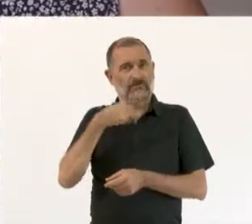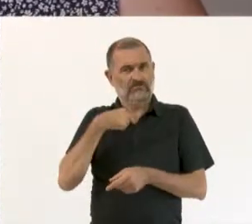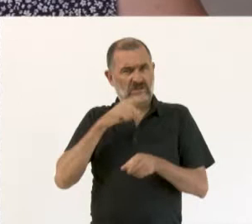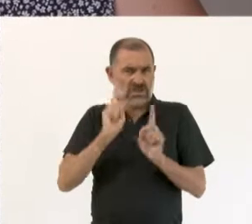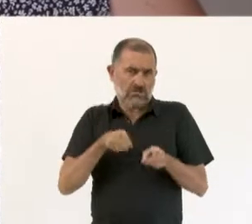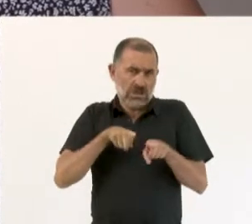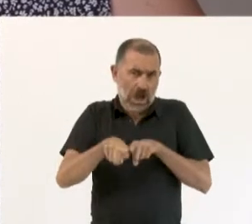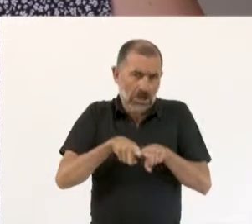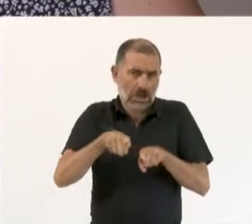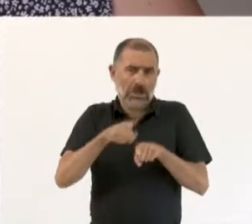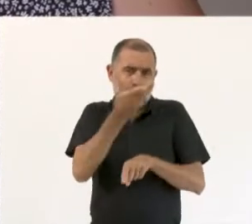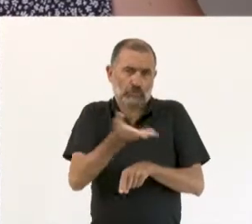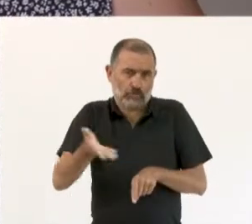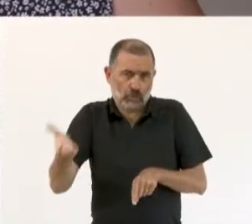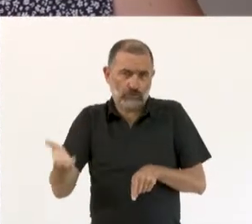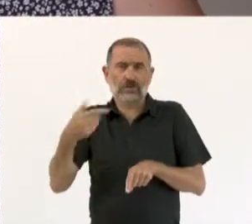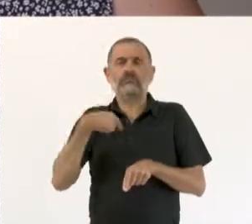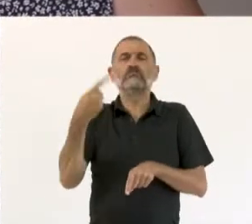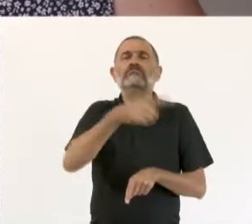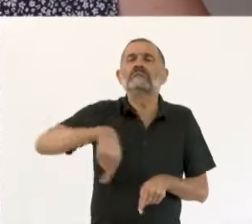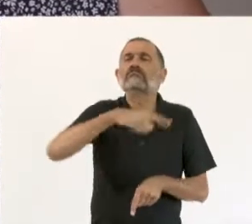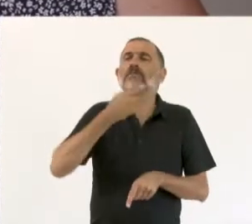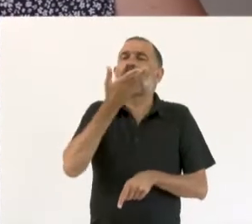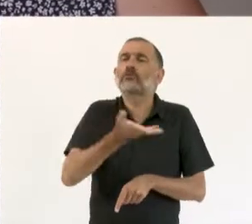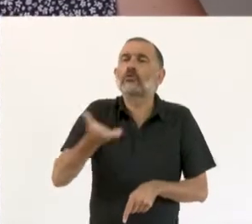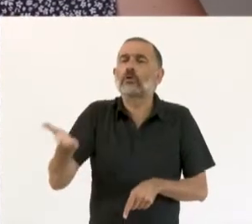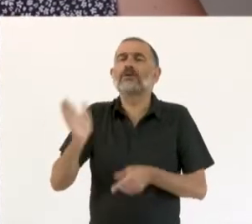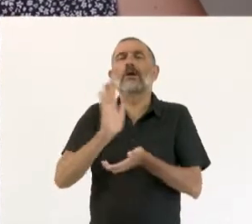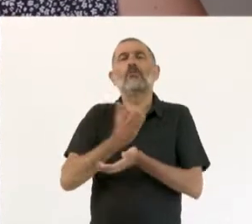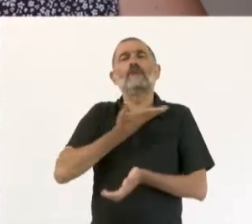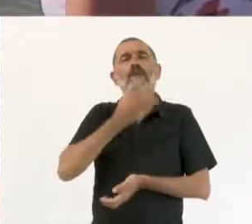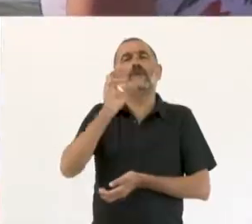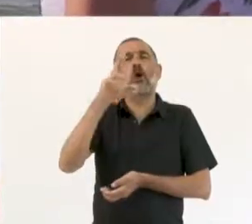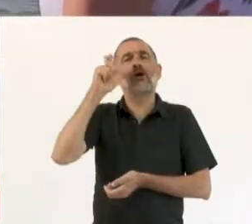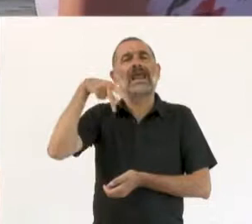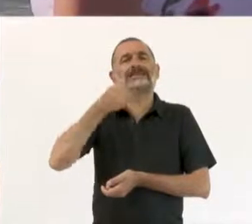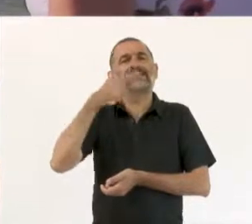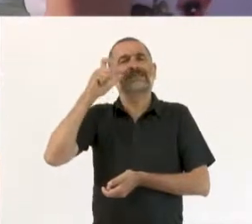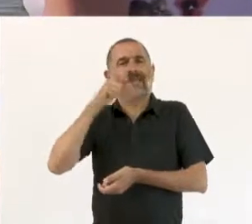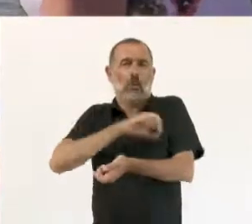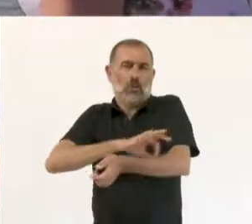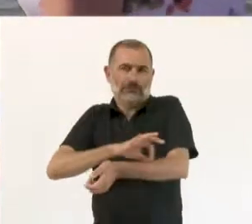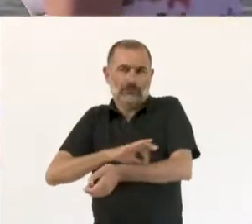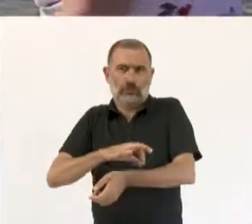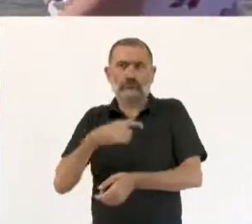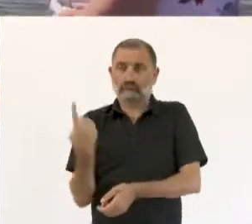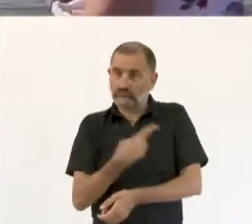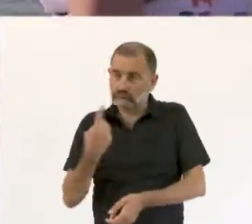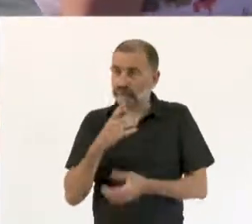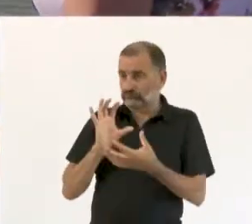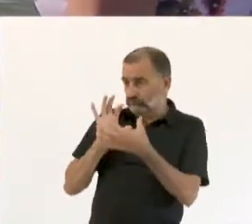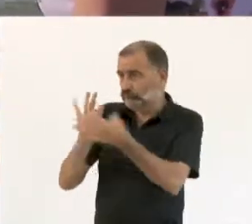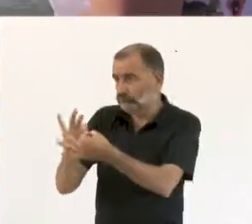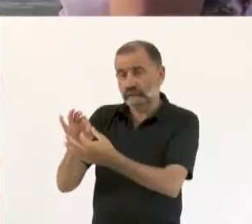Forense. Mi rol dentro del programa de arqueología pública es coordinar, junto con Mariela, las tareas que se realizan dentro del